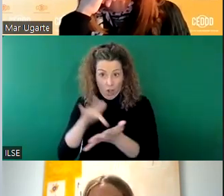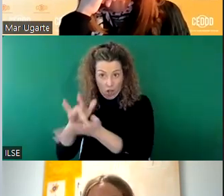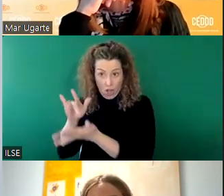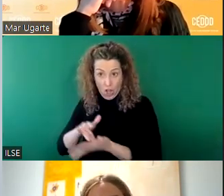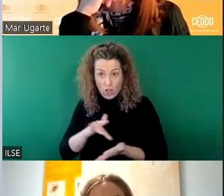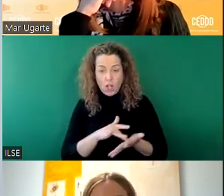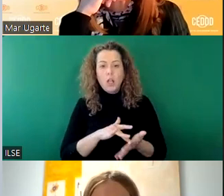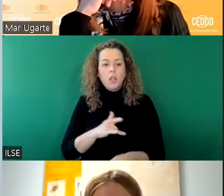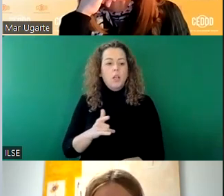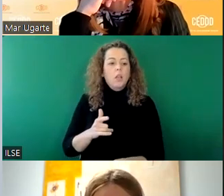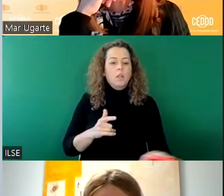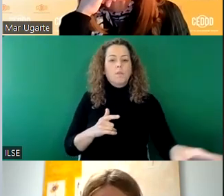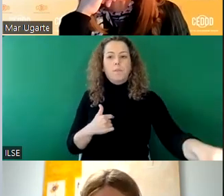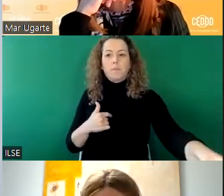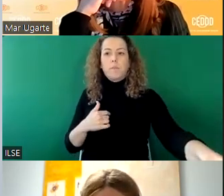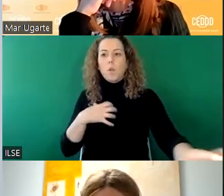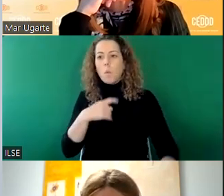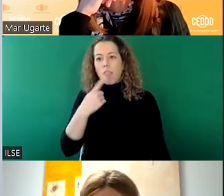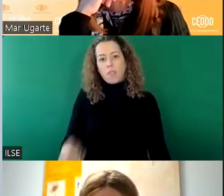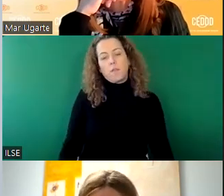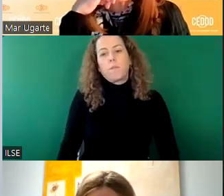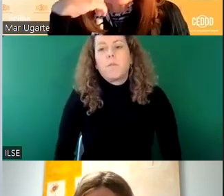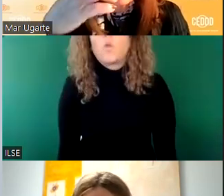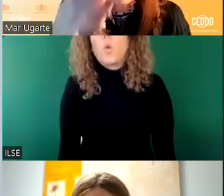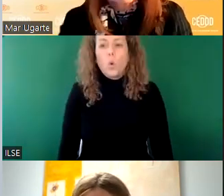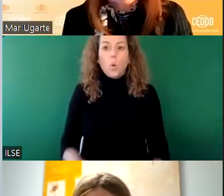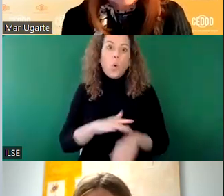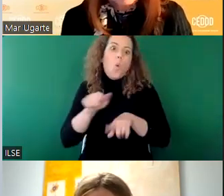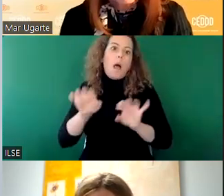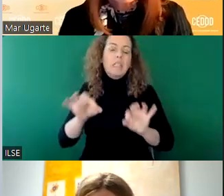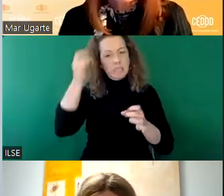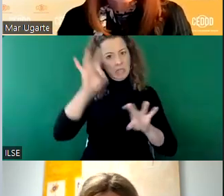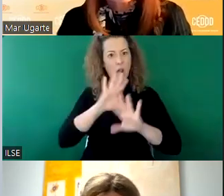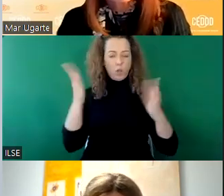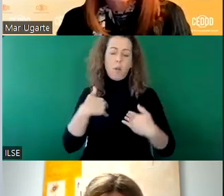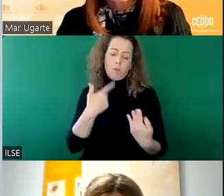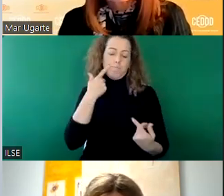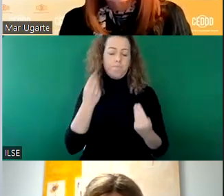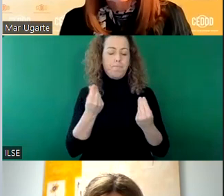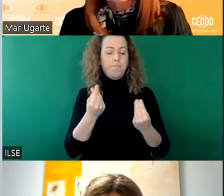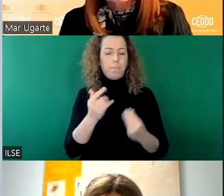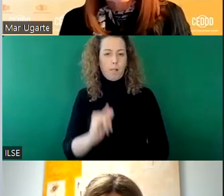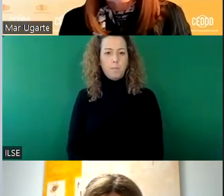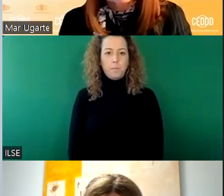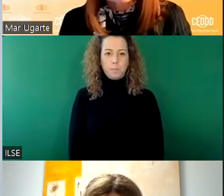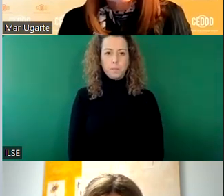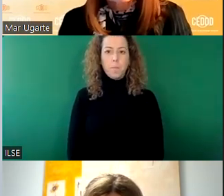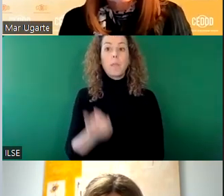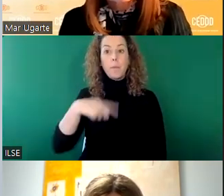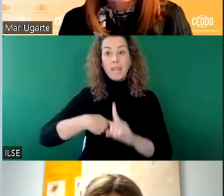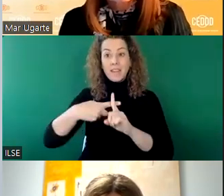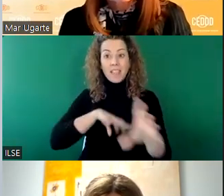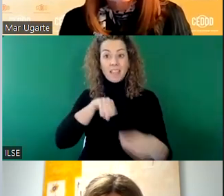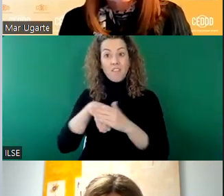aunque no podemos decir que haya sido precisamente por eso. Luego viene un nivel de intervenciones físicas, que es lo que